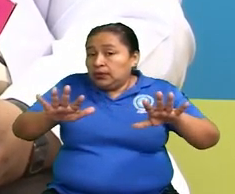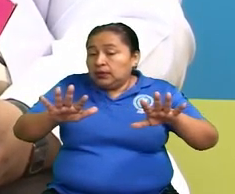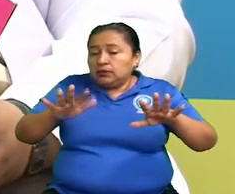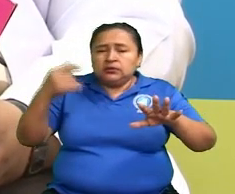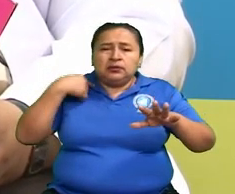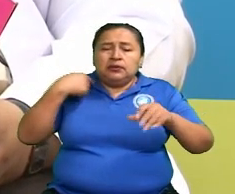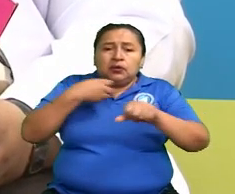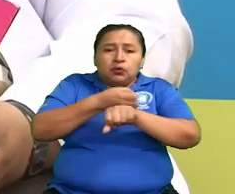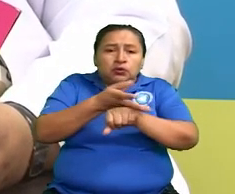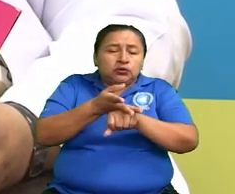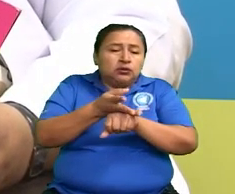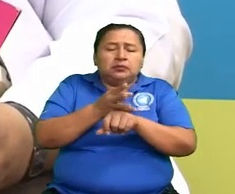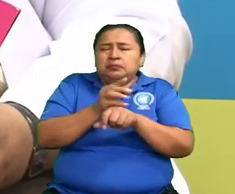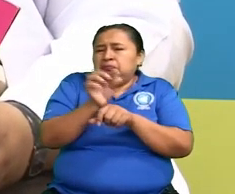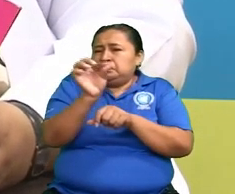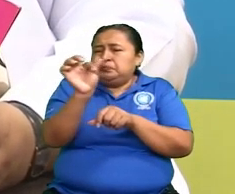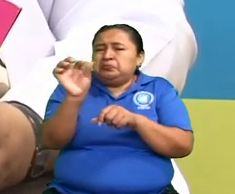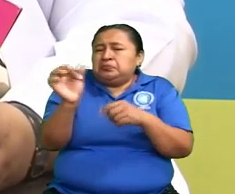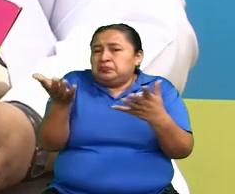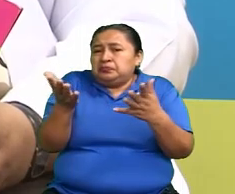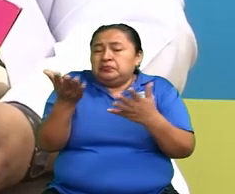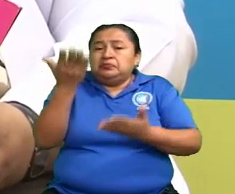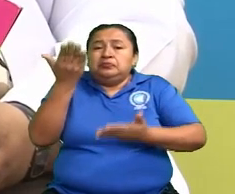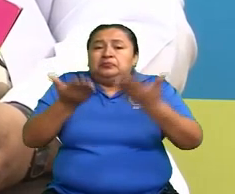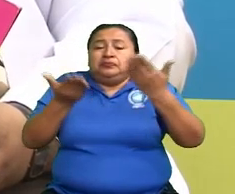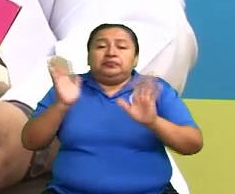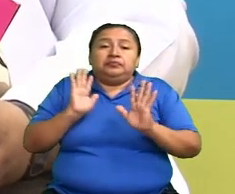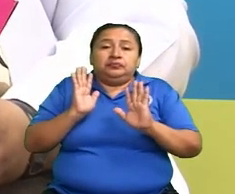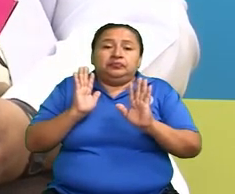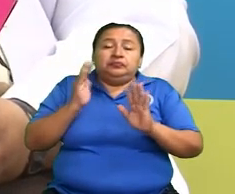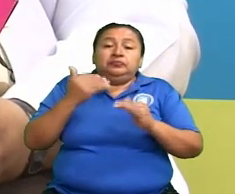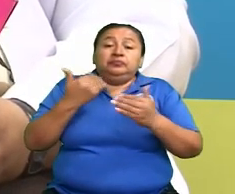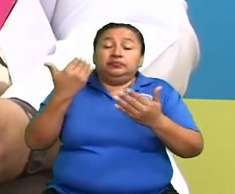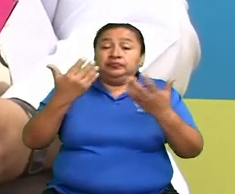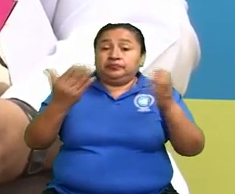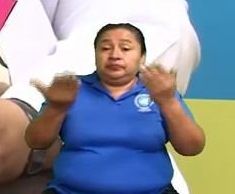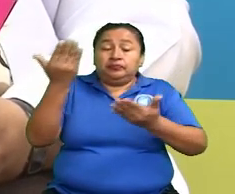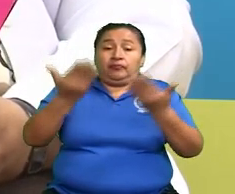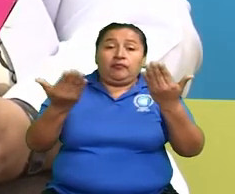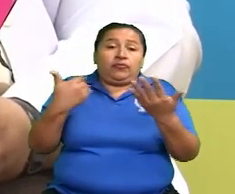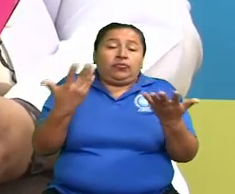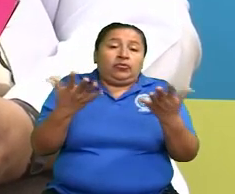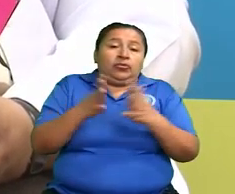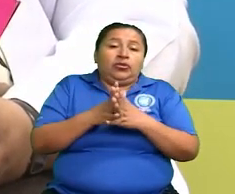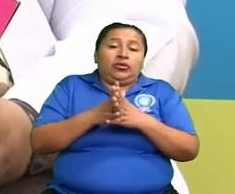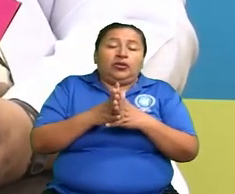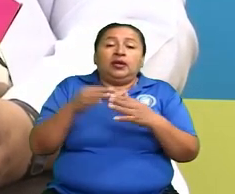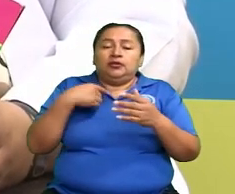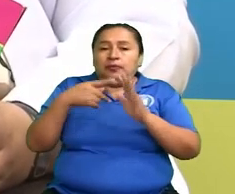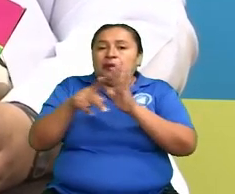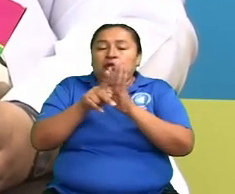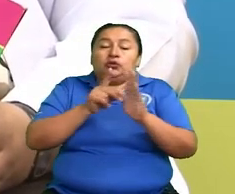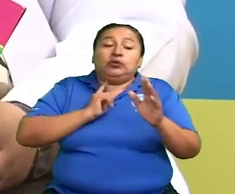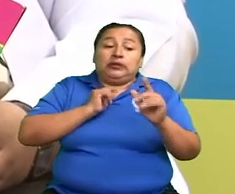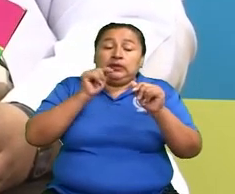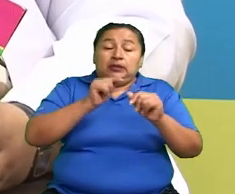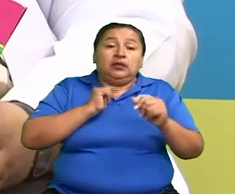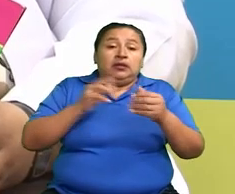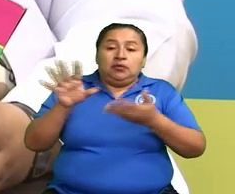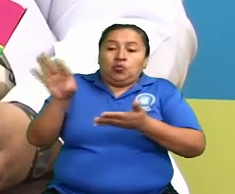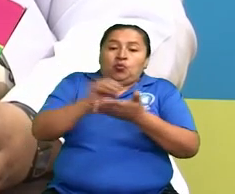son mínimas. Comparadas. Son los beneficios. Comparadas a los riesgos que lleve a